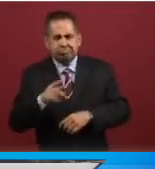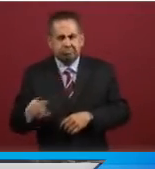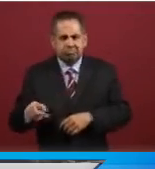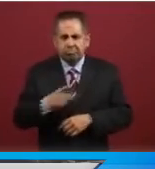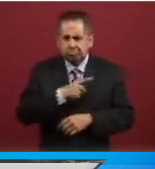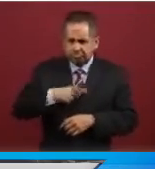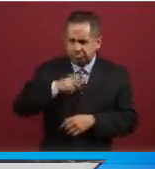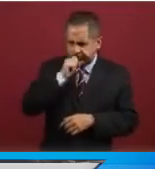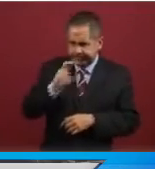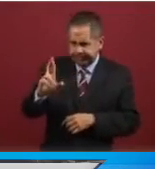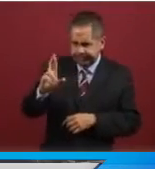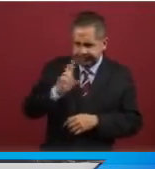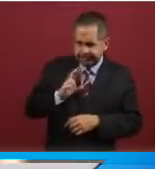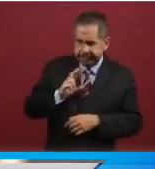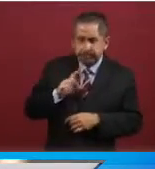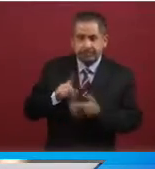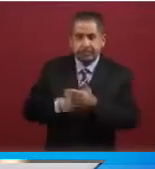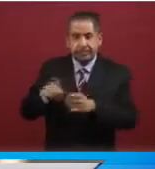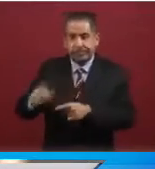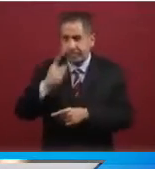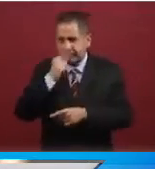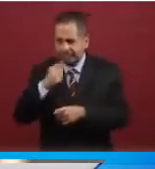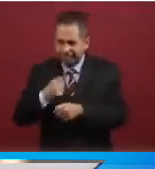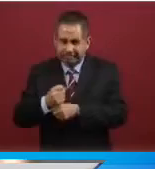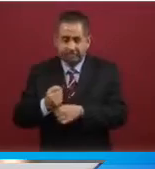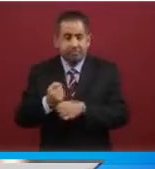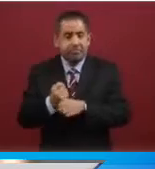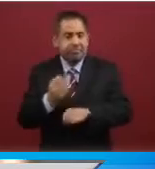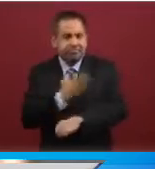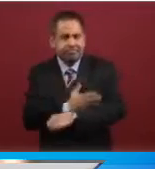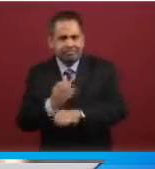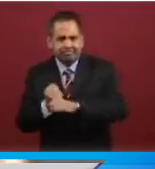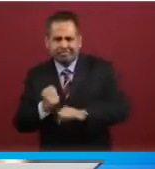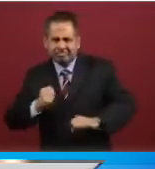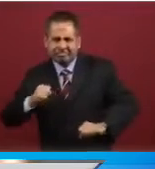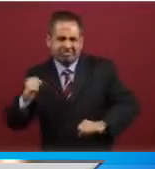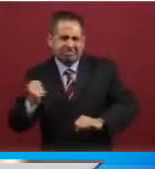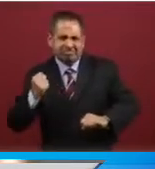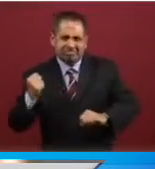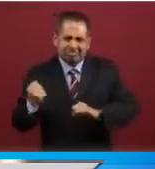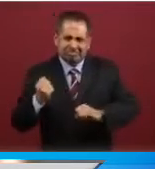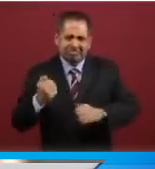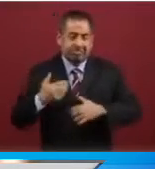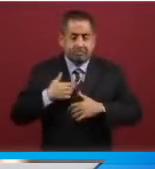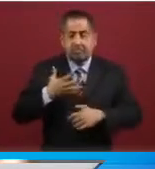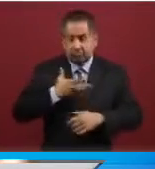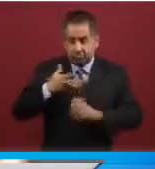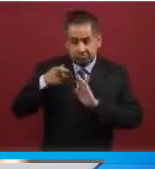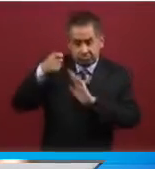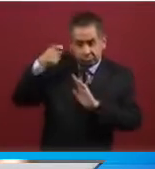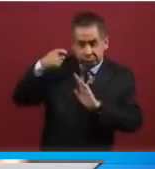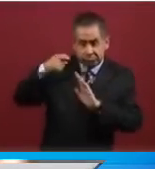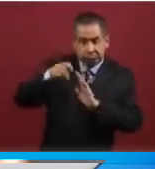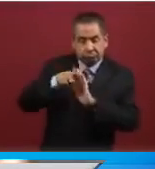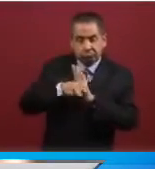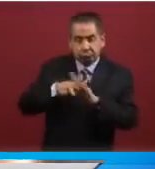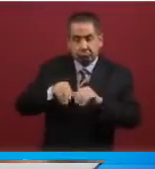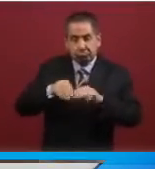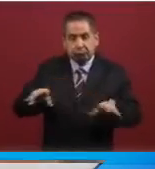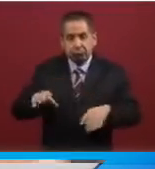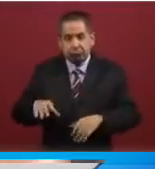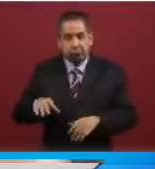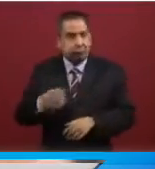la colusión de la Policía Municipal y del gobernador de esta entidad, Carlos Joaquín González. El presidente responde que seguirá la lucha